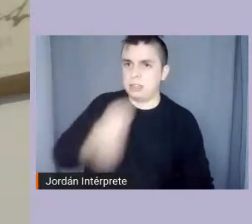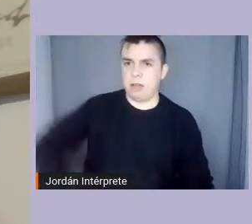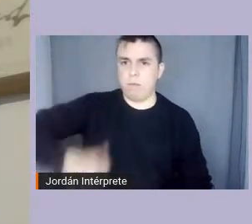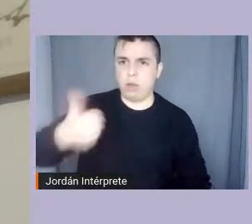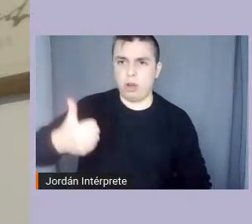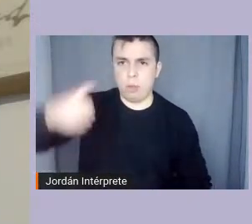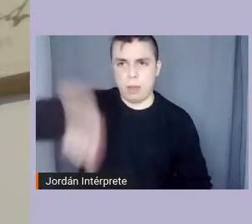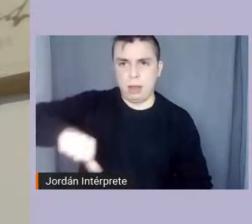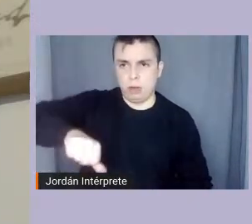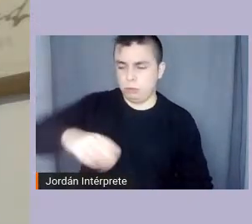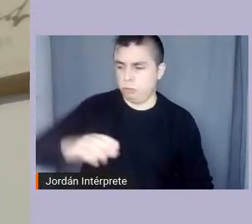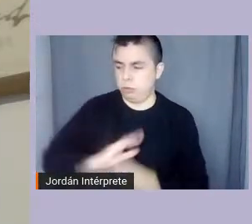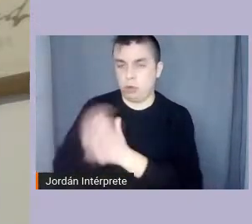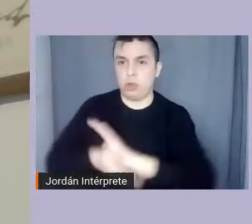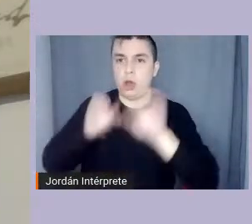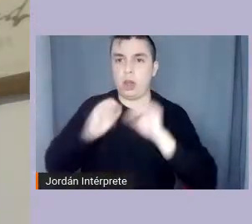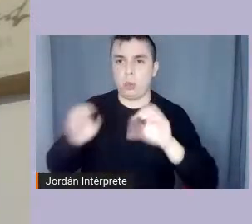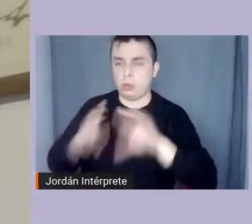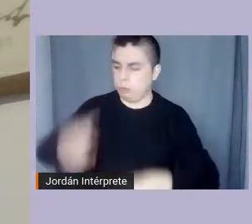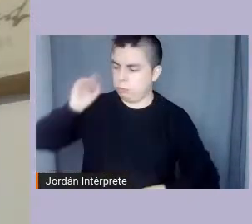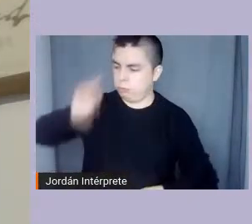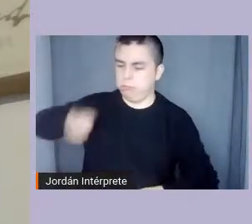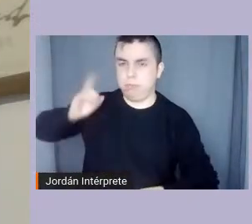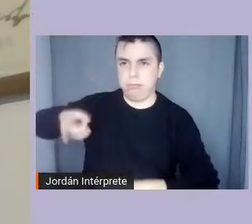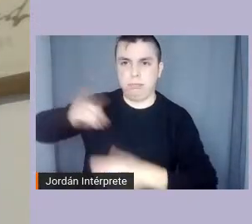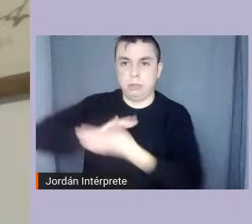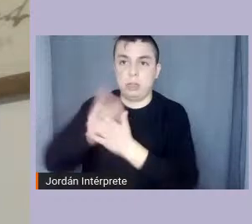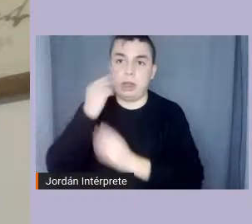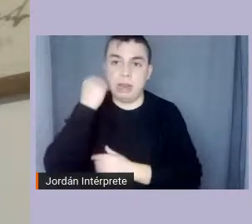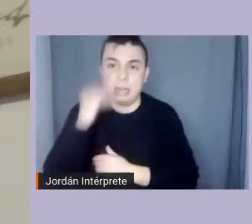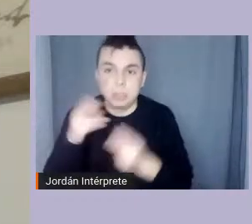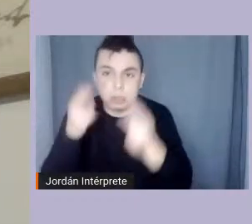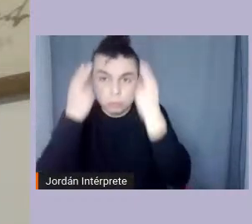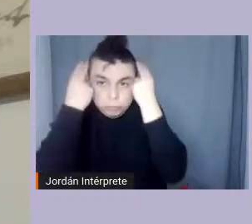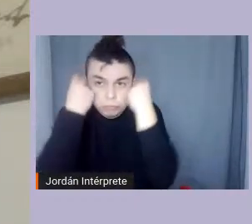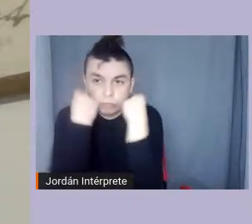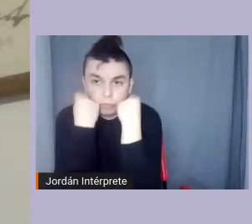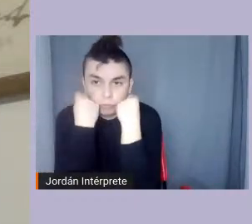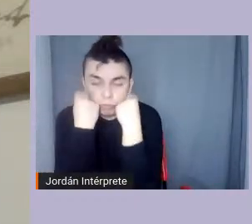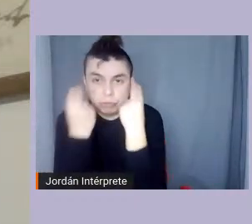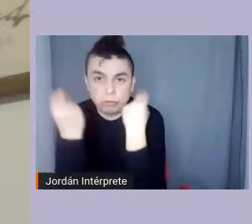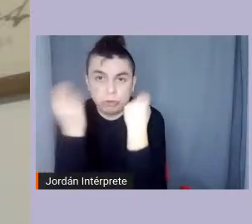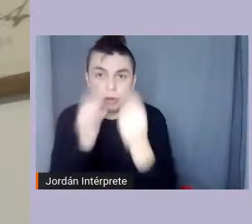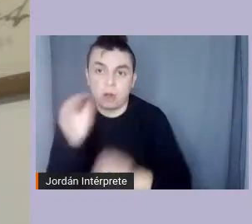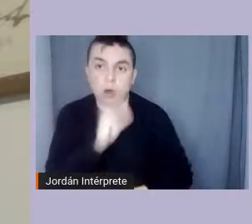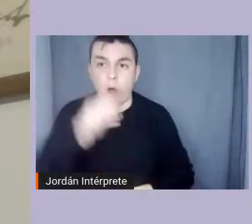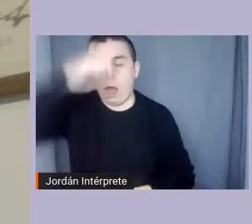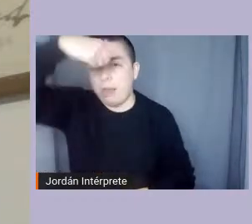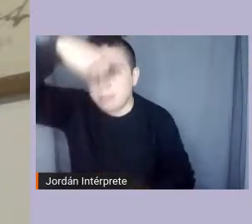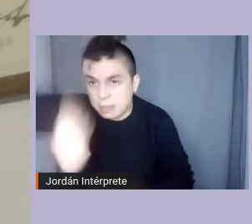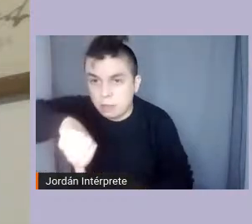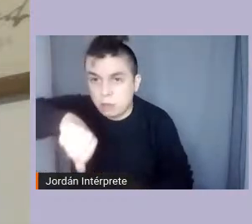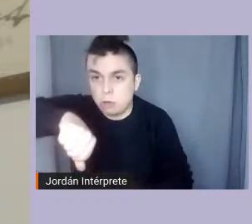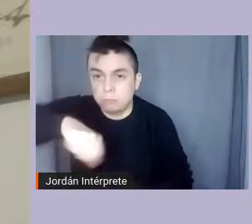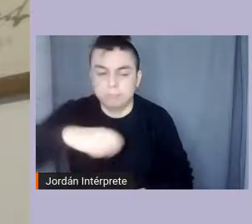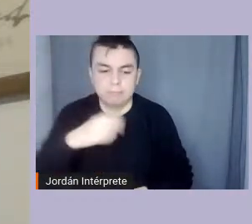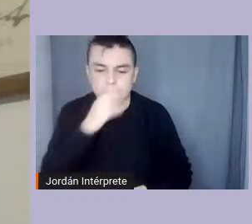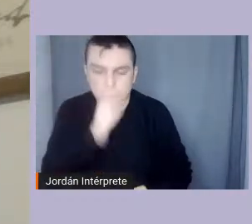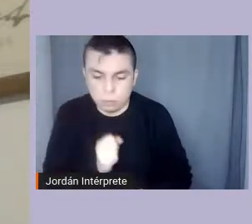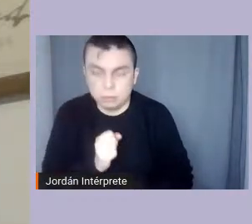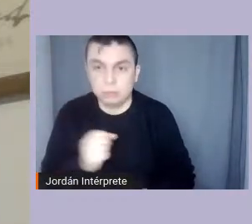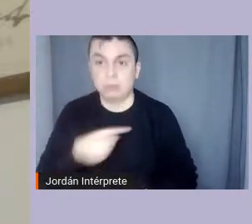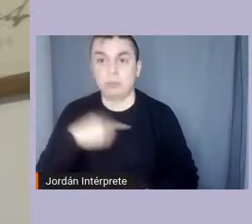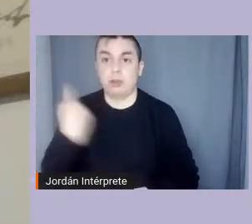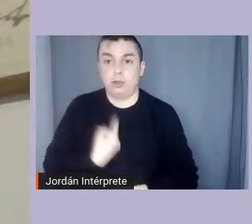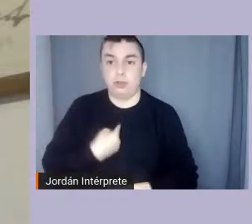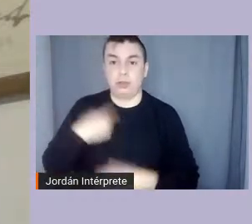La educación también. El niño hacía lo que debía. Si no, simplemente era castigado. Así aprendimos los más